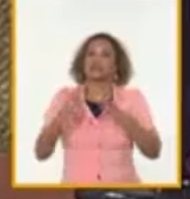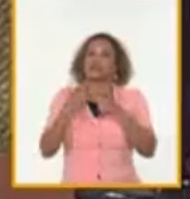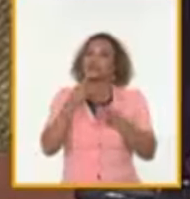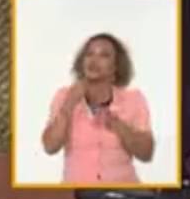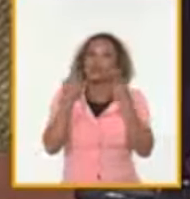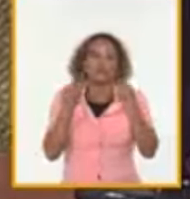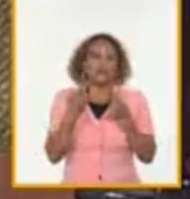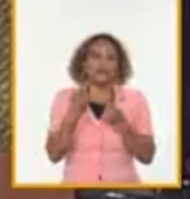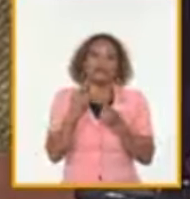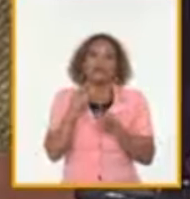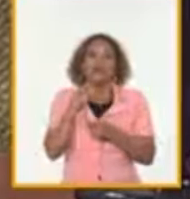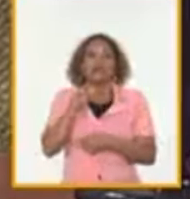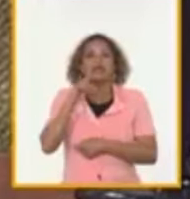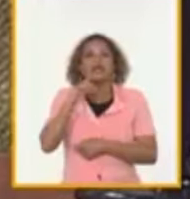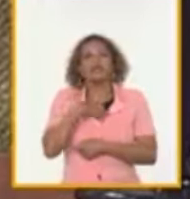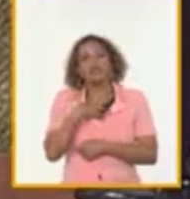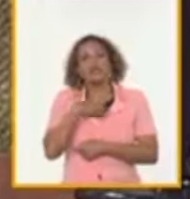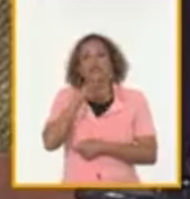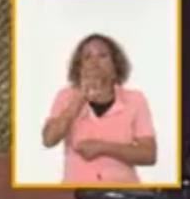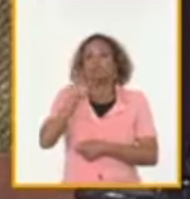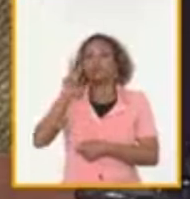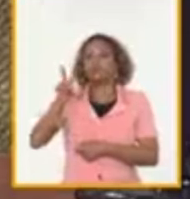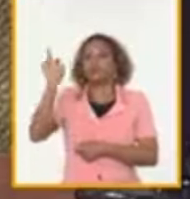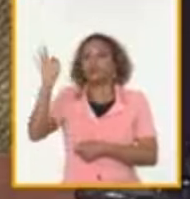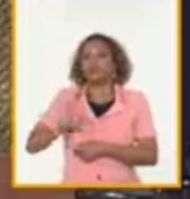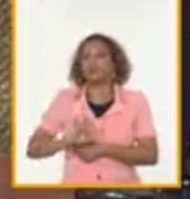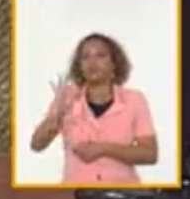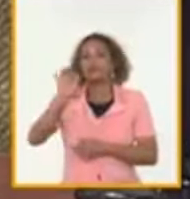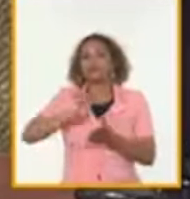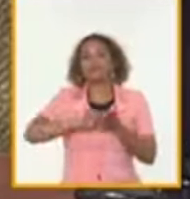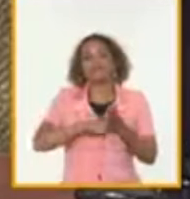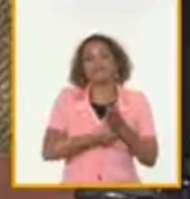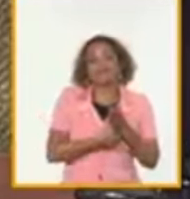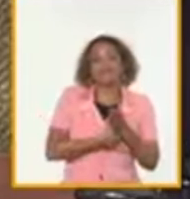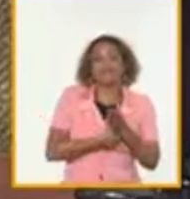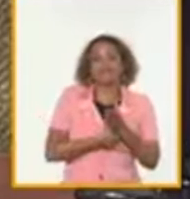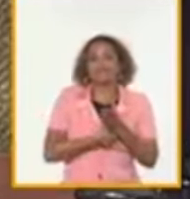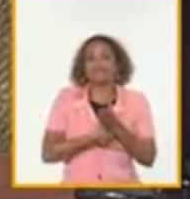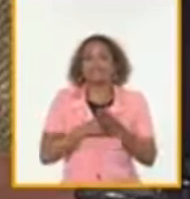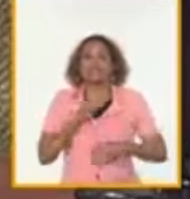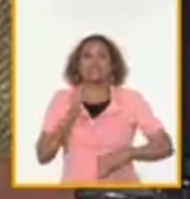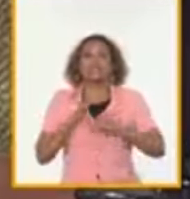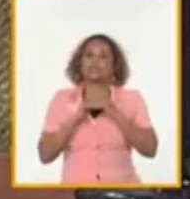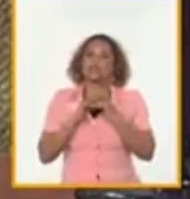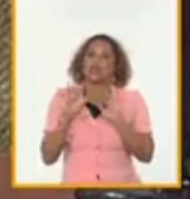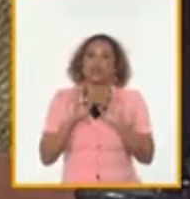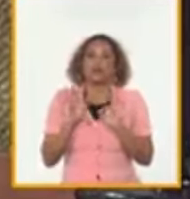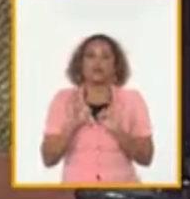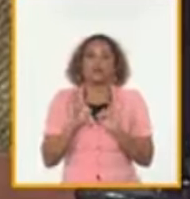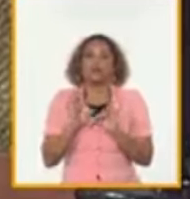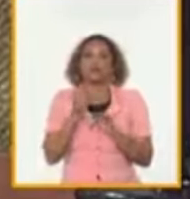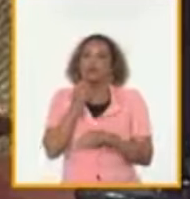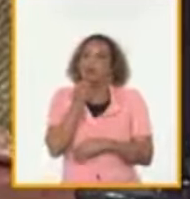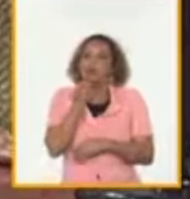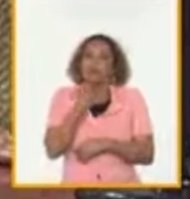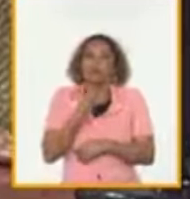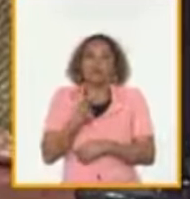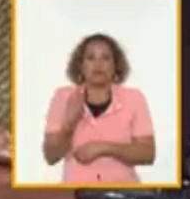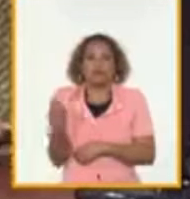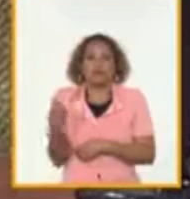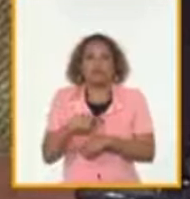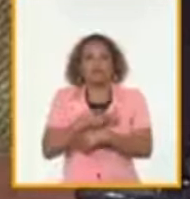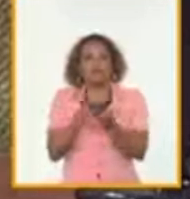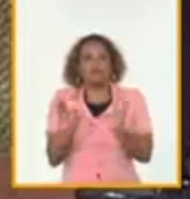faltado estamos al 82 por de la contratación por tanto no somos capaces hoy de Auto abastecernos con la